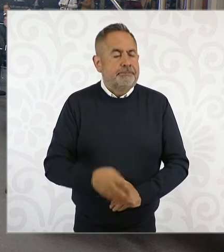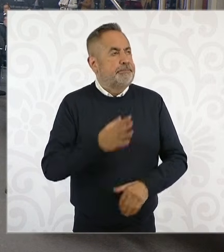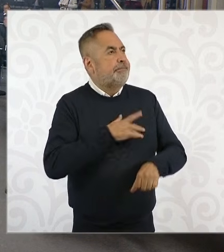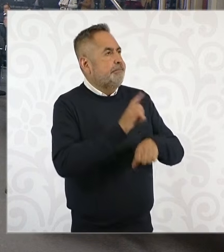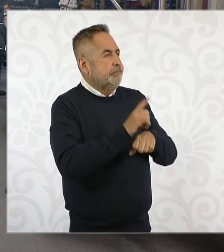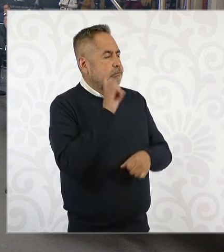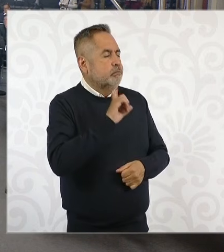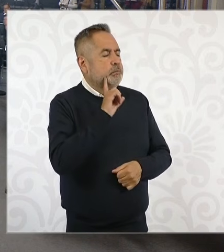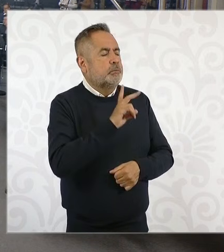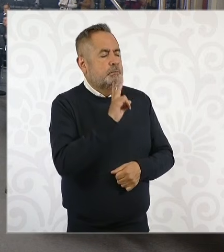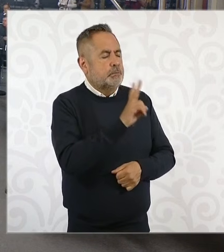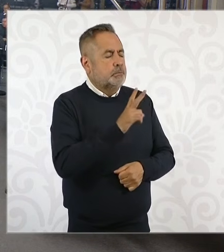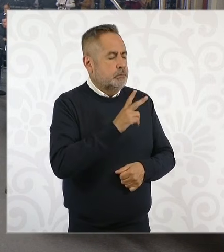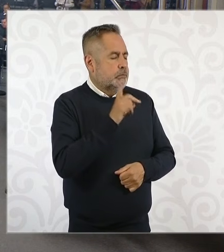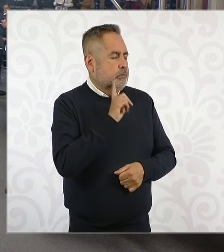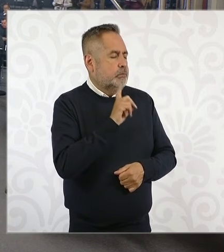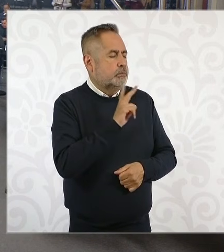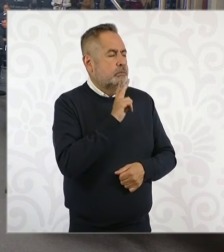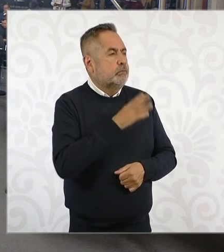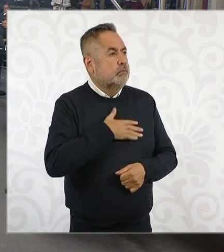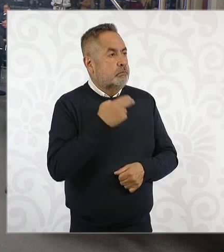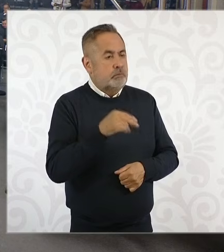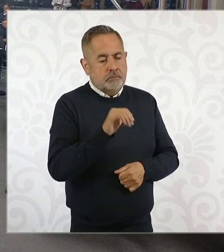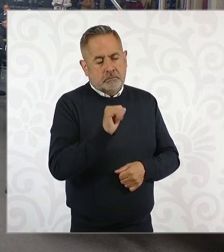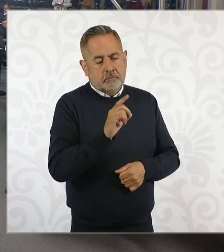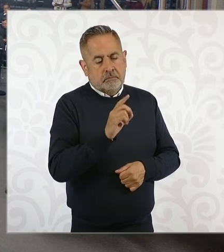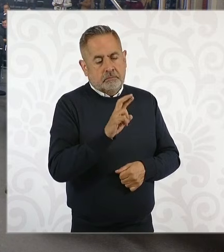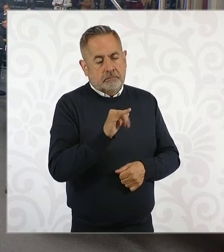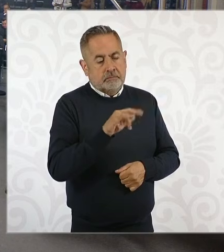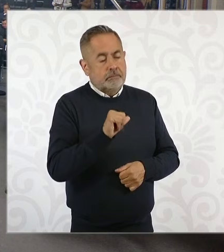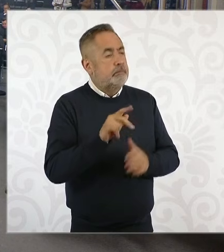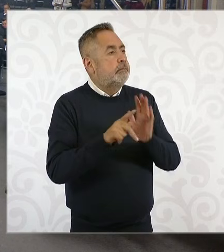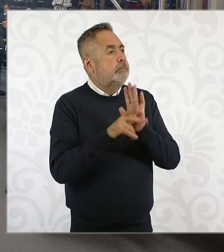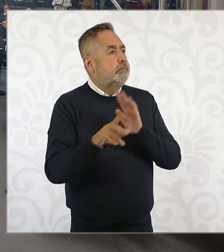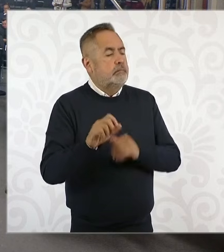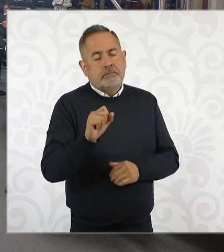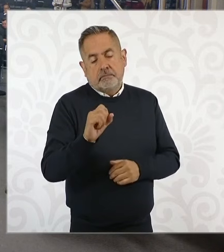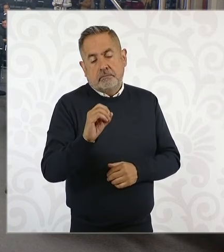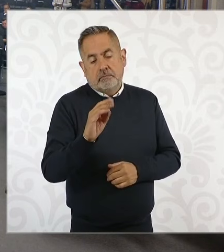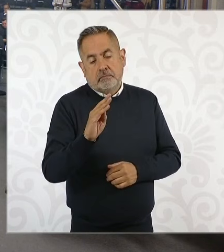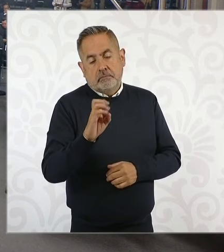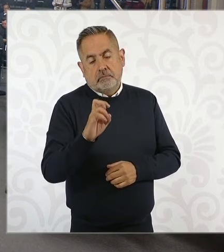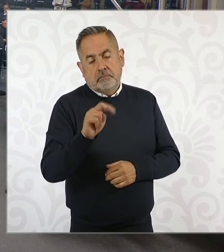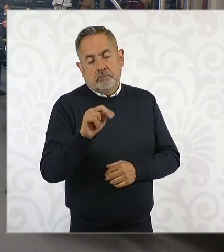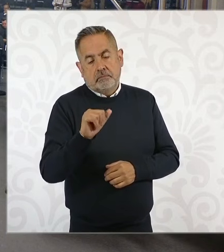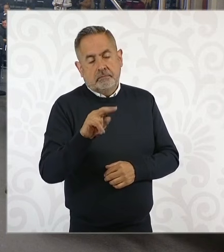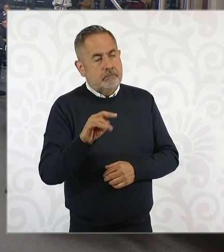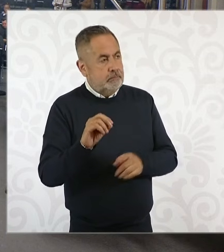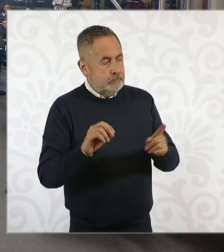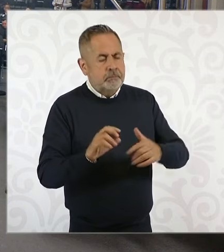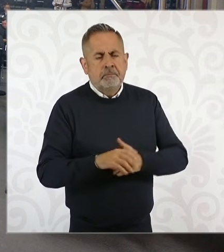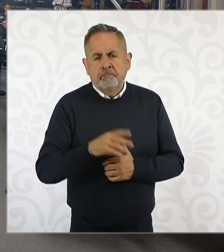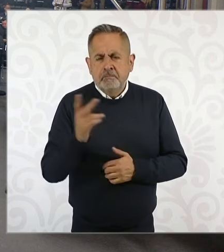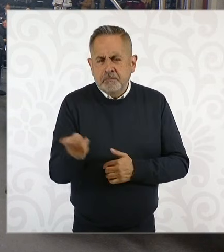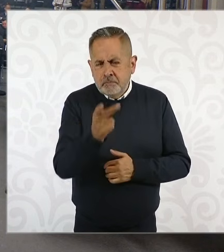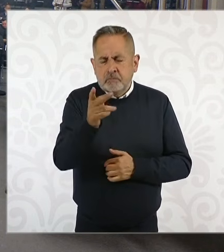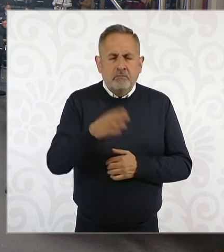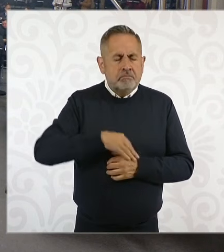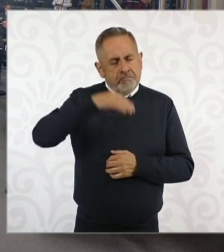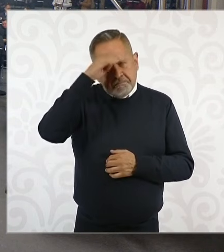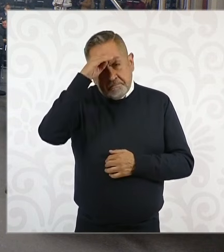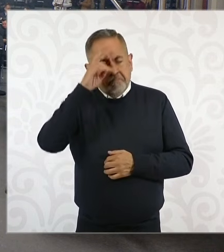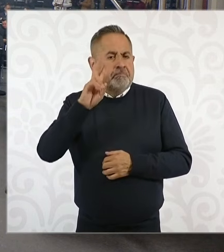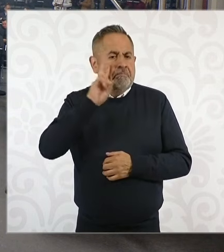Buenos días, Presidenta. Adriana Santos del Soberano. Primero, plantearle que de acuerdo con el sistema de indicadores cíclicos se prevé un mejor